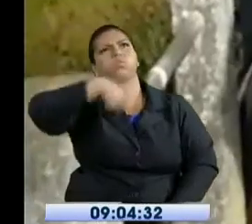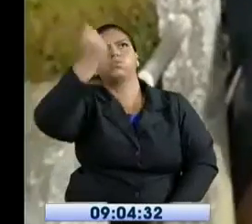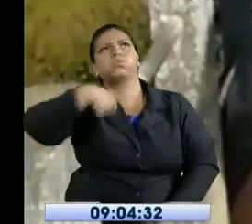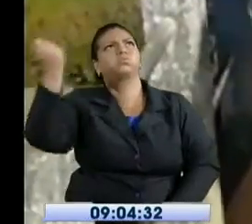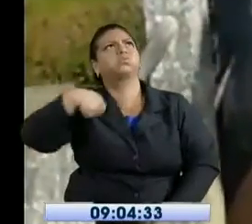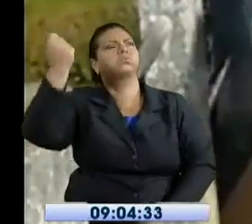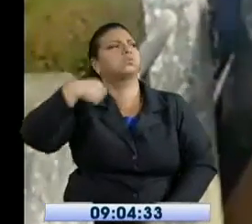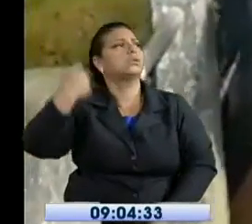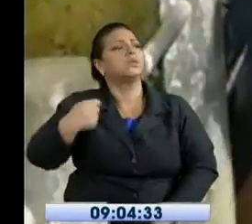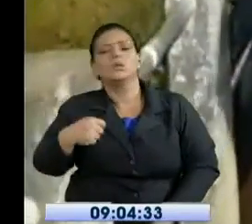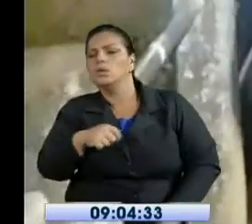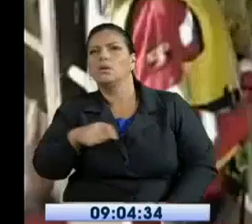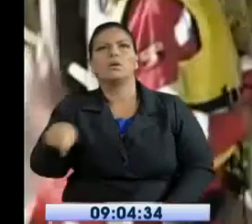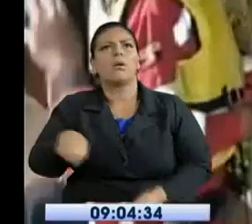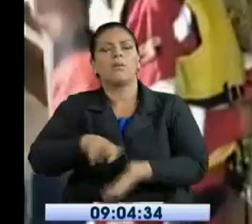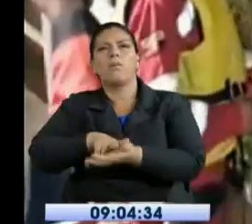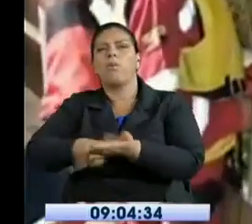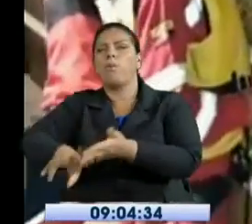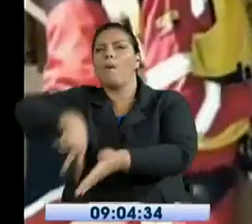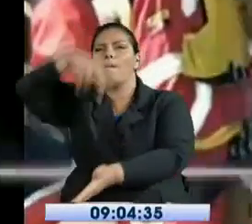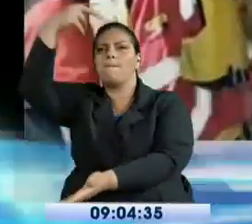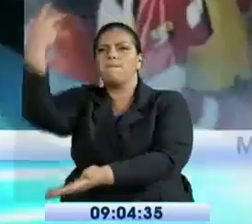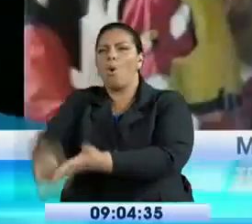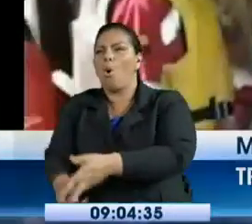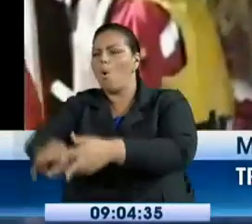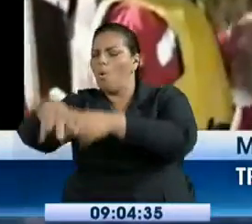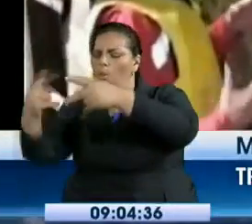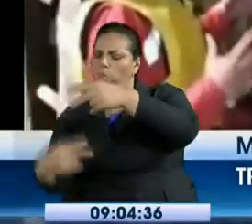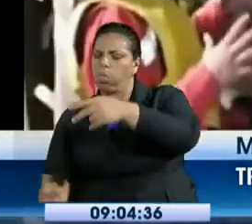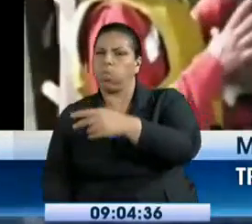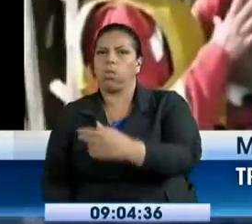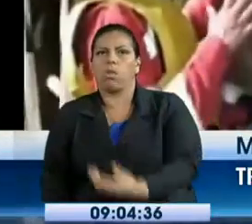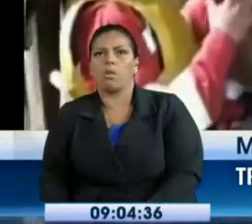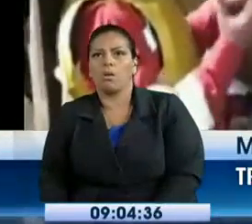búsqueda por el crecido río se inició ante la mirada atenta de todos.